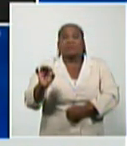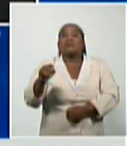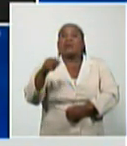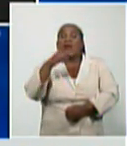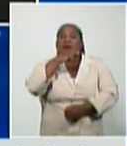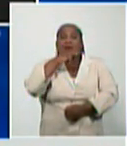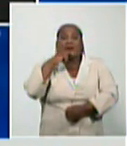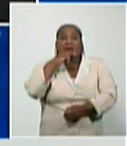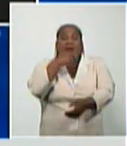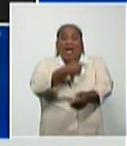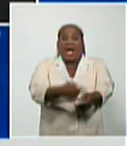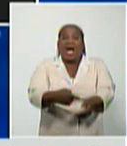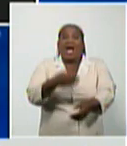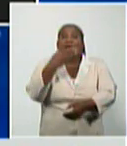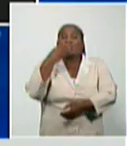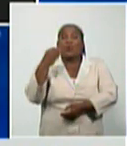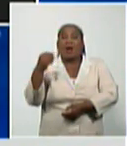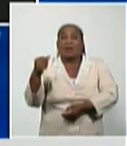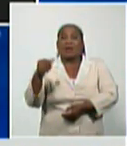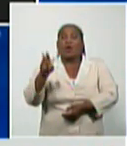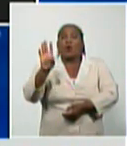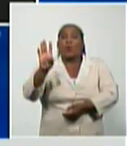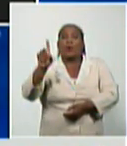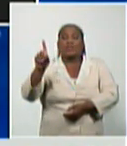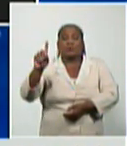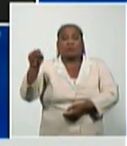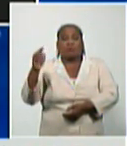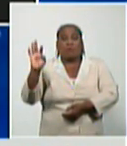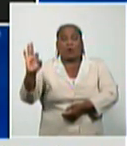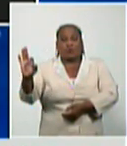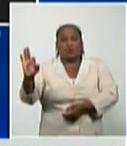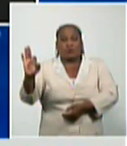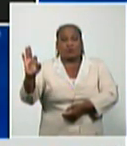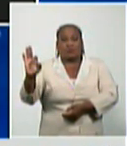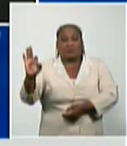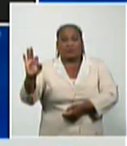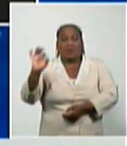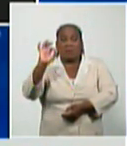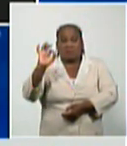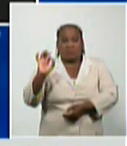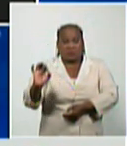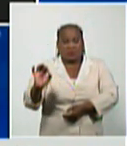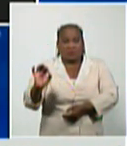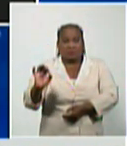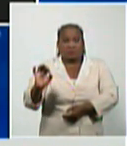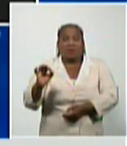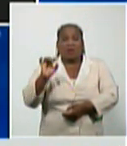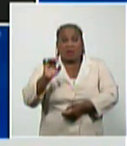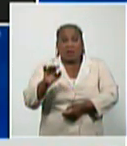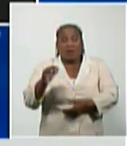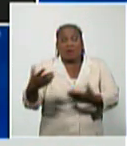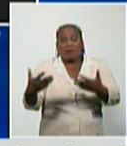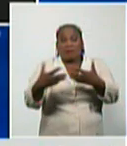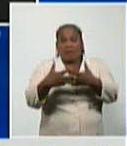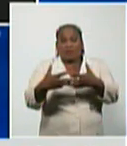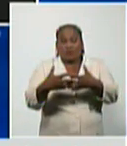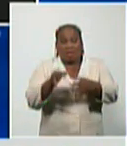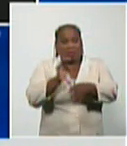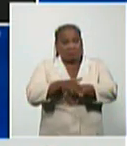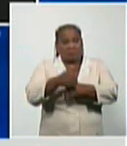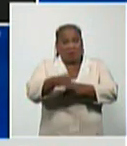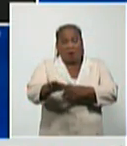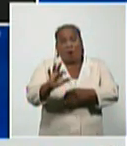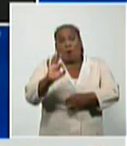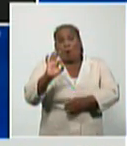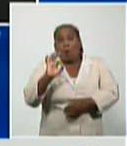un 41,8%, que en ocasiones estaba relacionada desde el inicio y en otras fue en forma